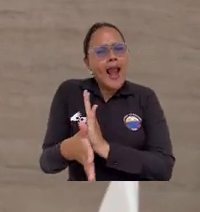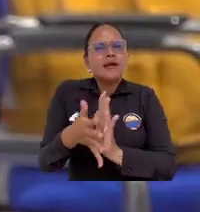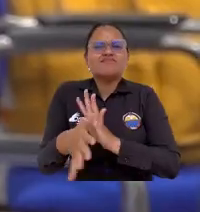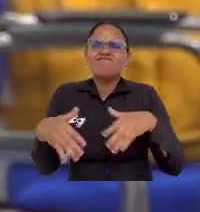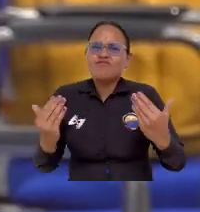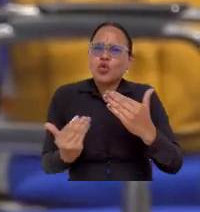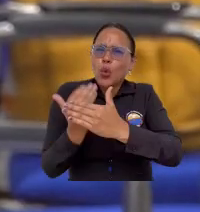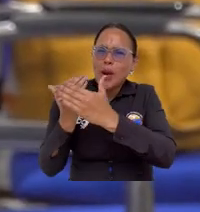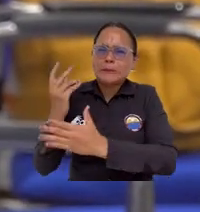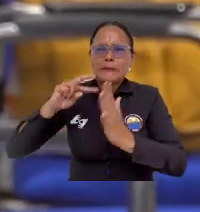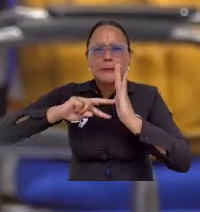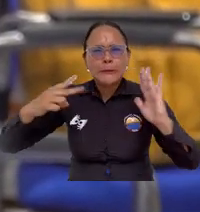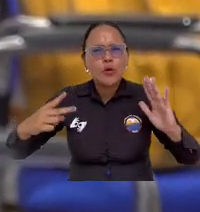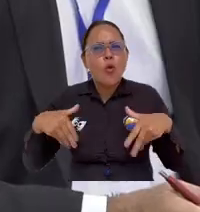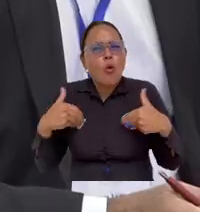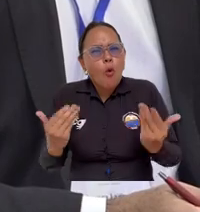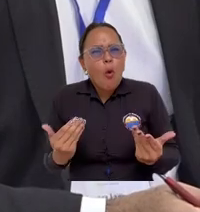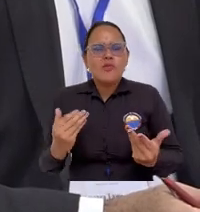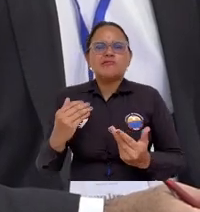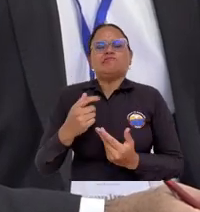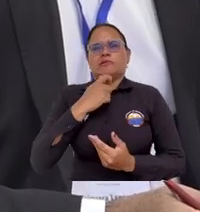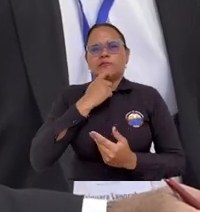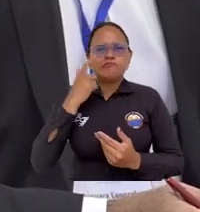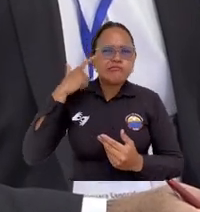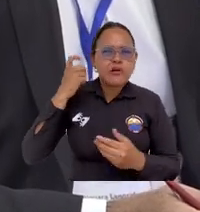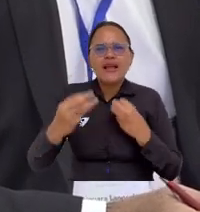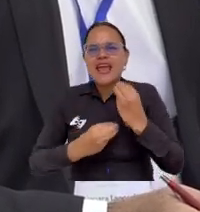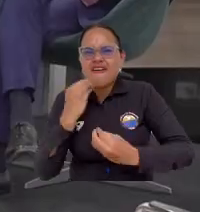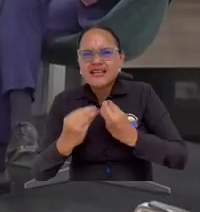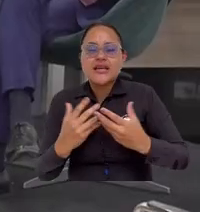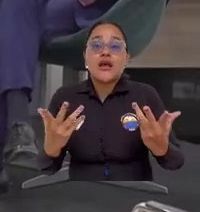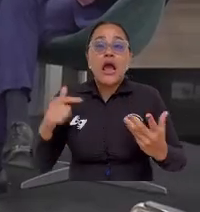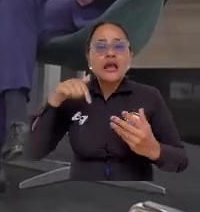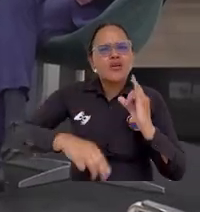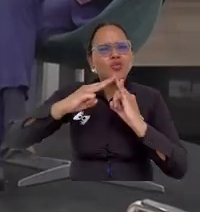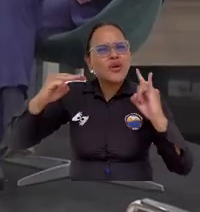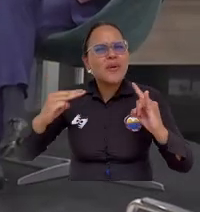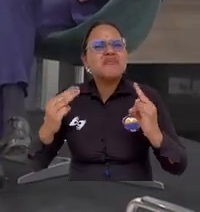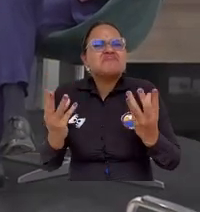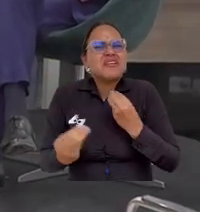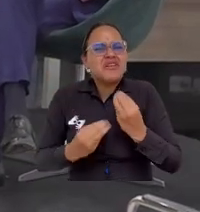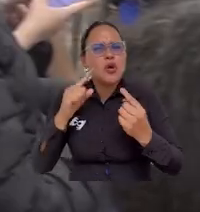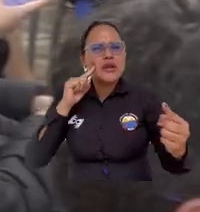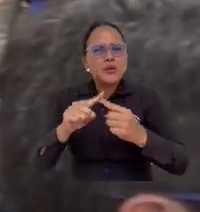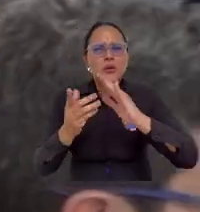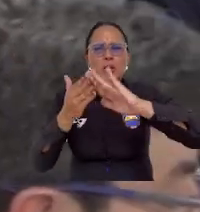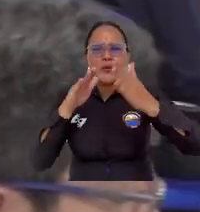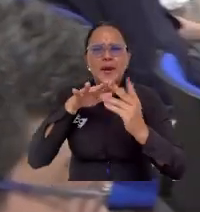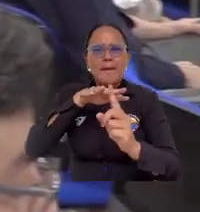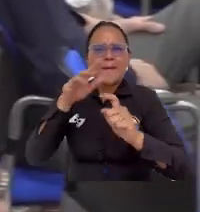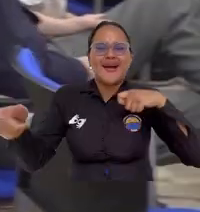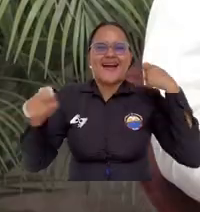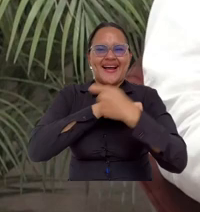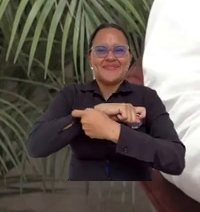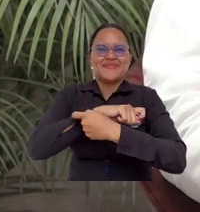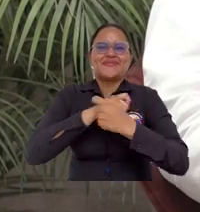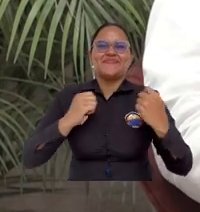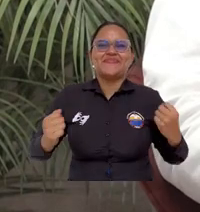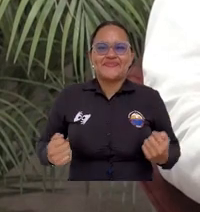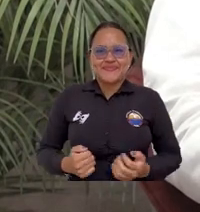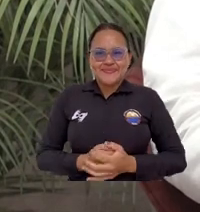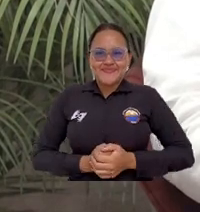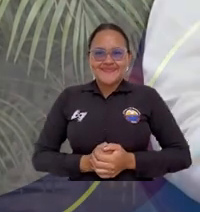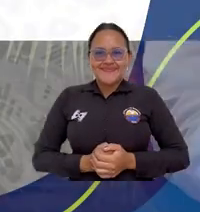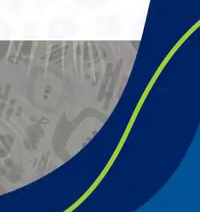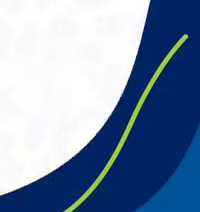sobre la existencia, la evolución y los desafíos de las nuevas tecnologías y mencionó el trabajo desde UniMagdalena para cambiar la realidad de las